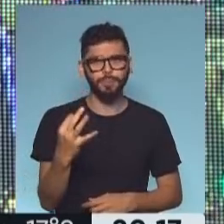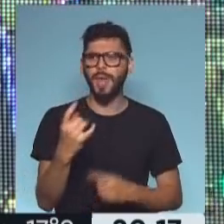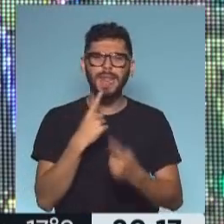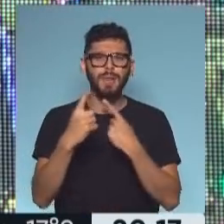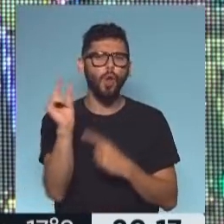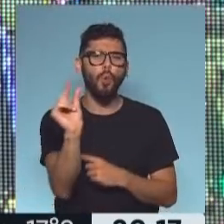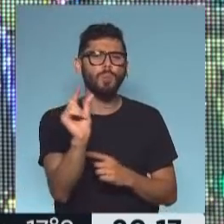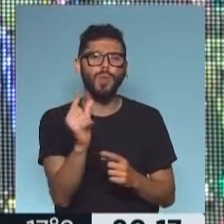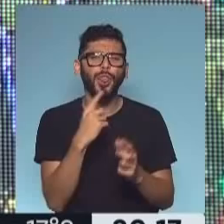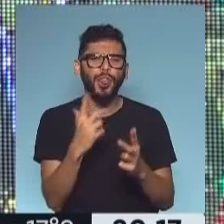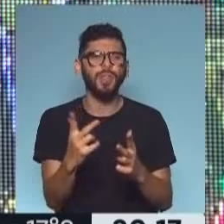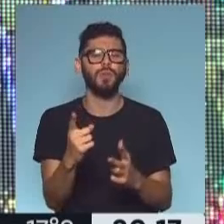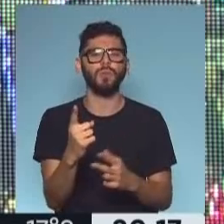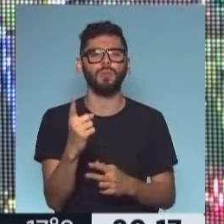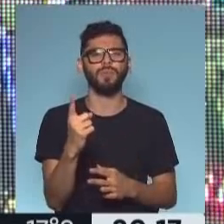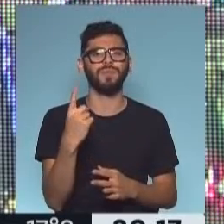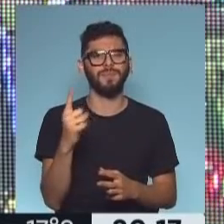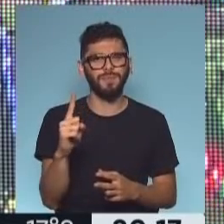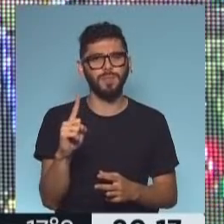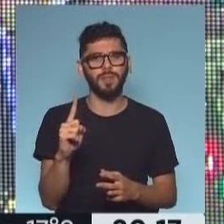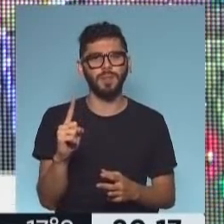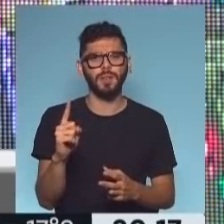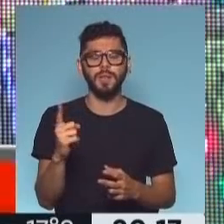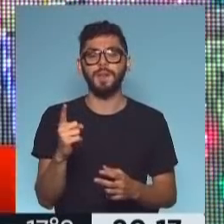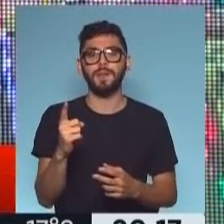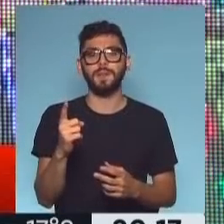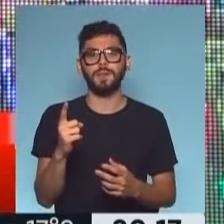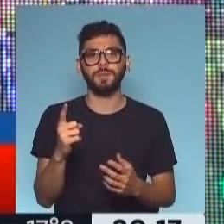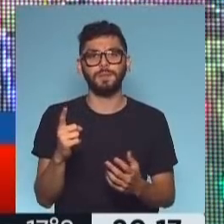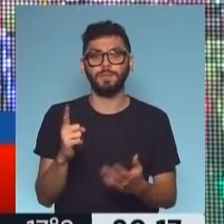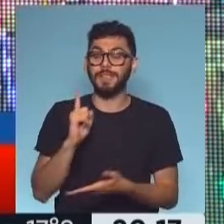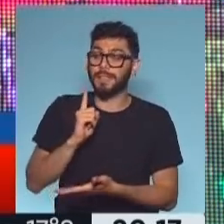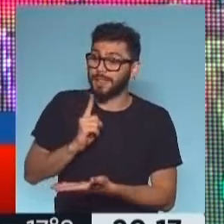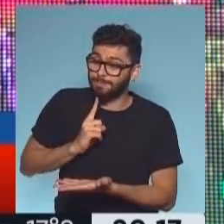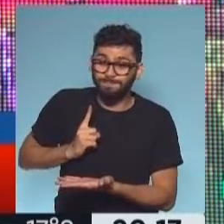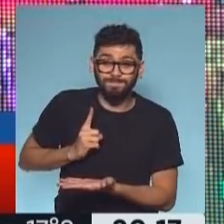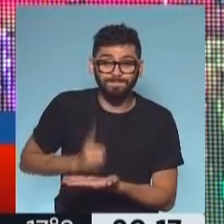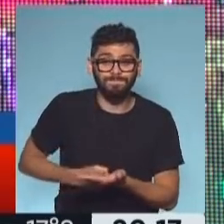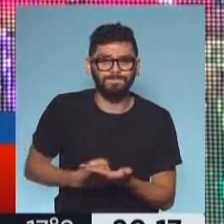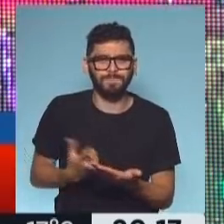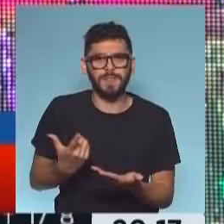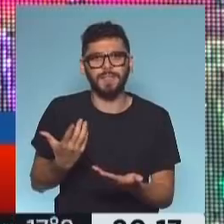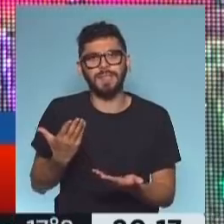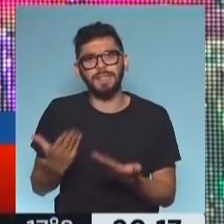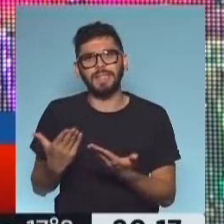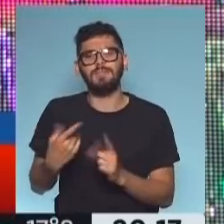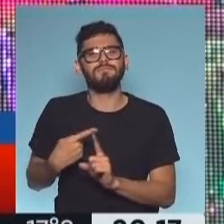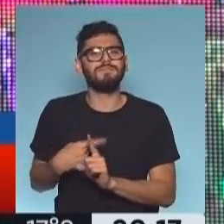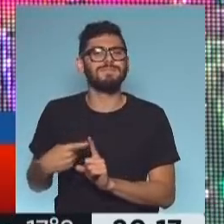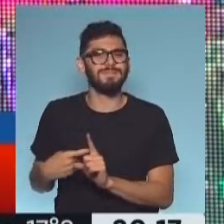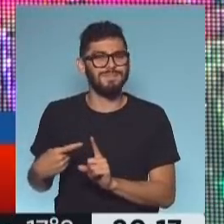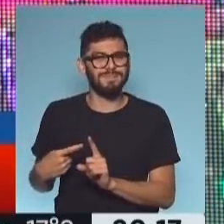entrevista, que al pesar distintas cuestiones, las medidas restrictivas no fueron más fuertes y sobre todo